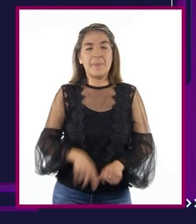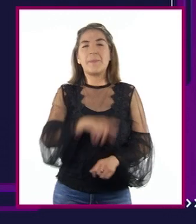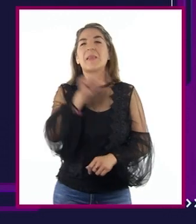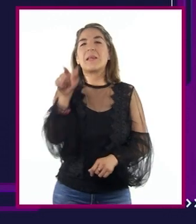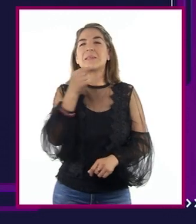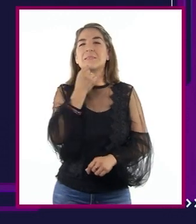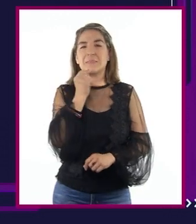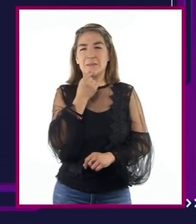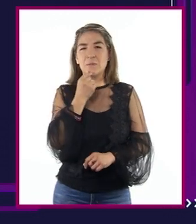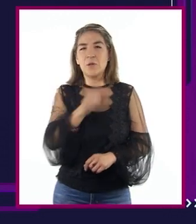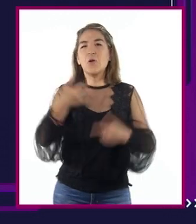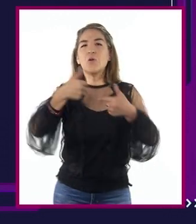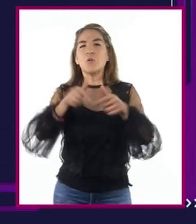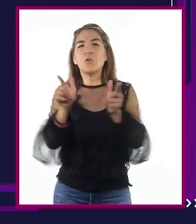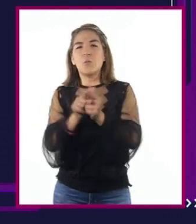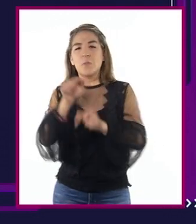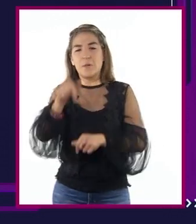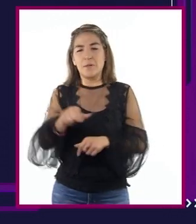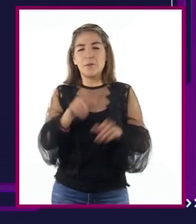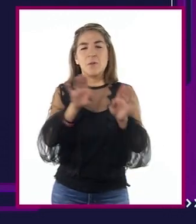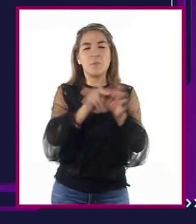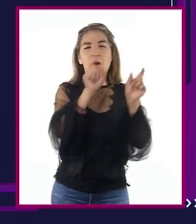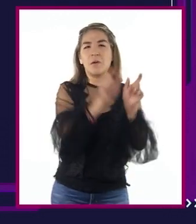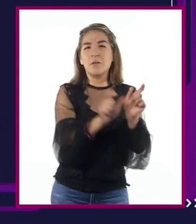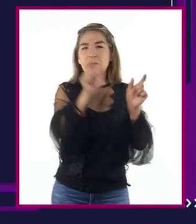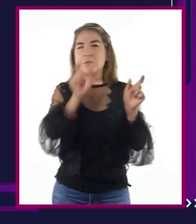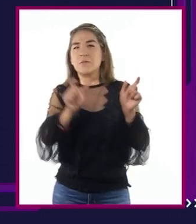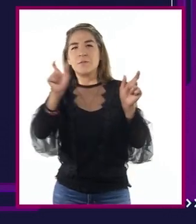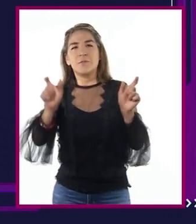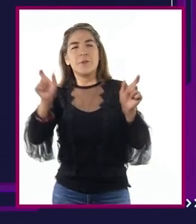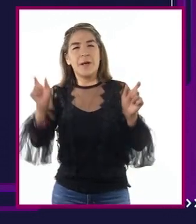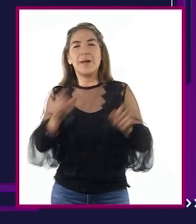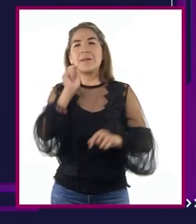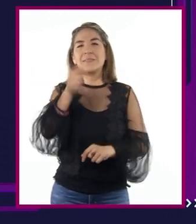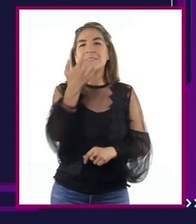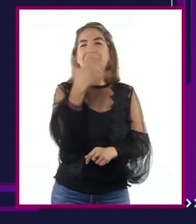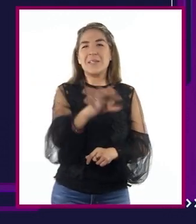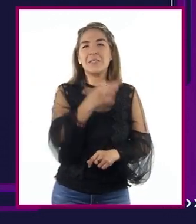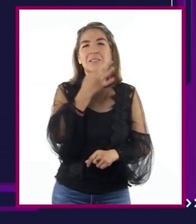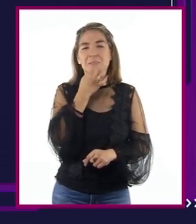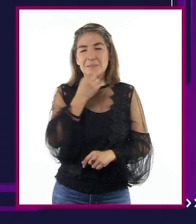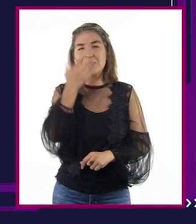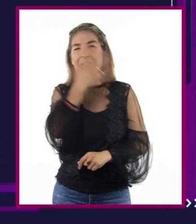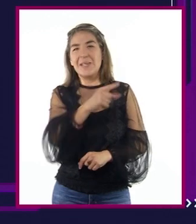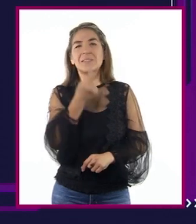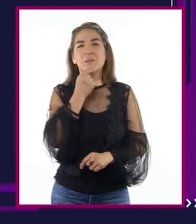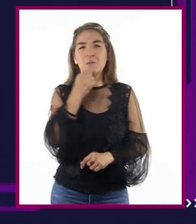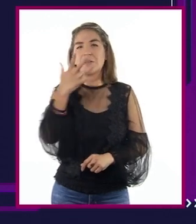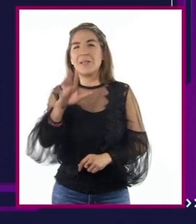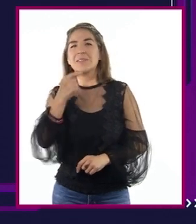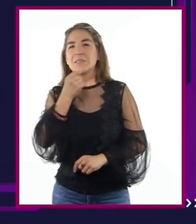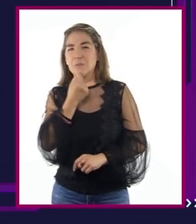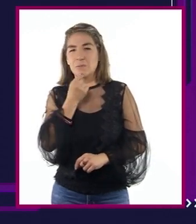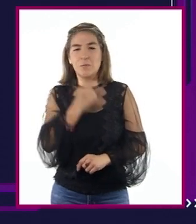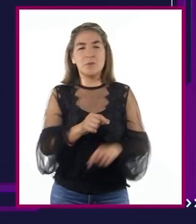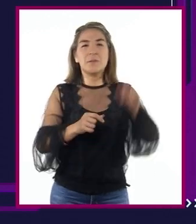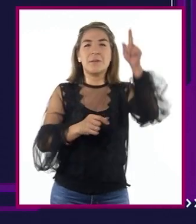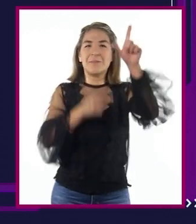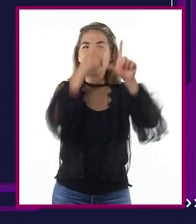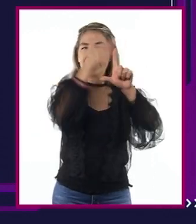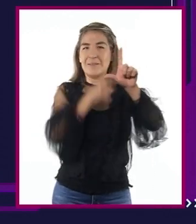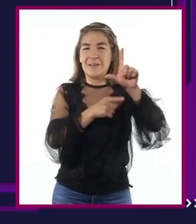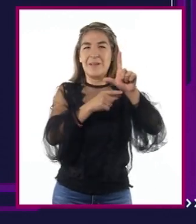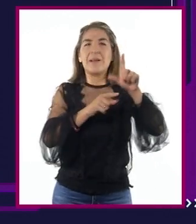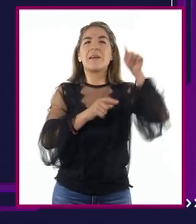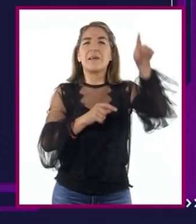segundos, agrupados en intervalos, cada uno de 10 segundos. En el eje vertical o de las